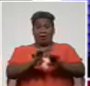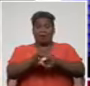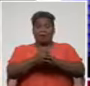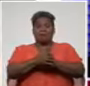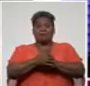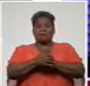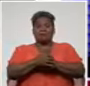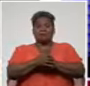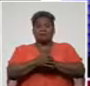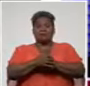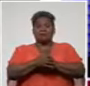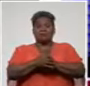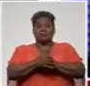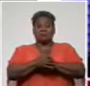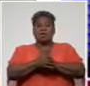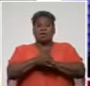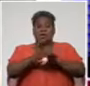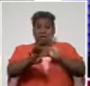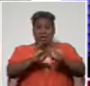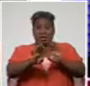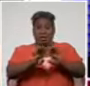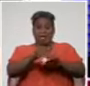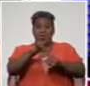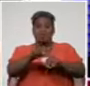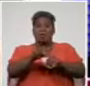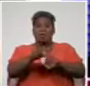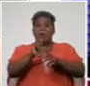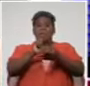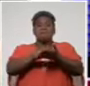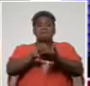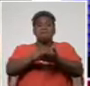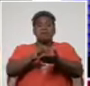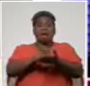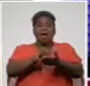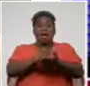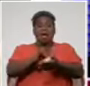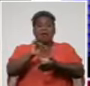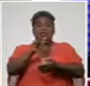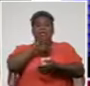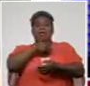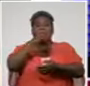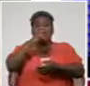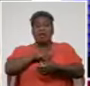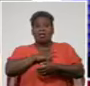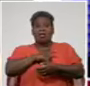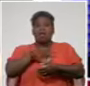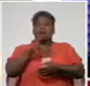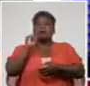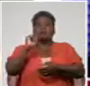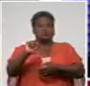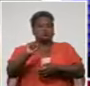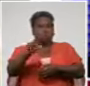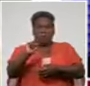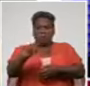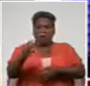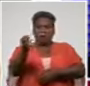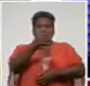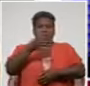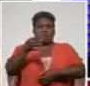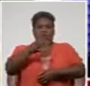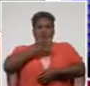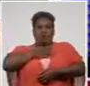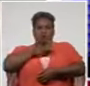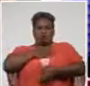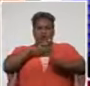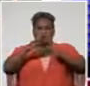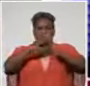de Caracol, en los mercados artesanales e industriales y en los mercados ideales, en el municipio donde residen las personas. Eso también disminuye